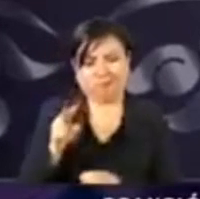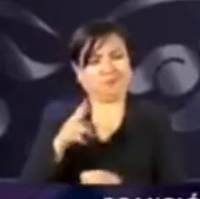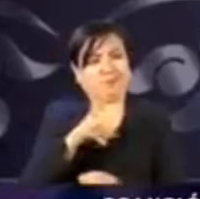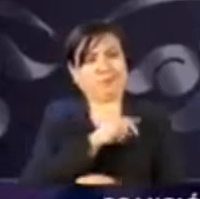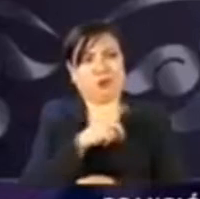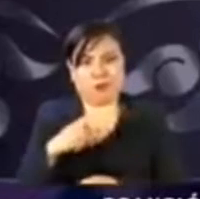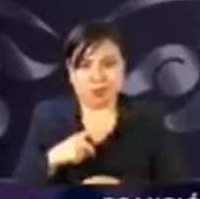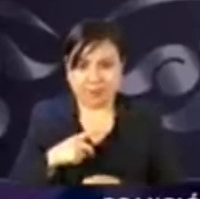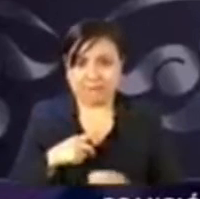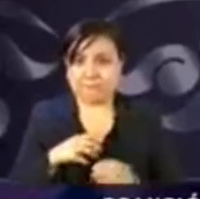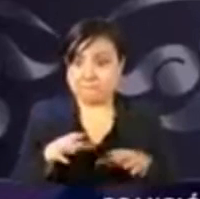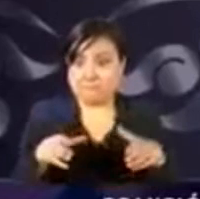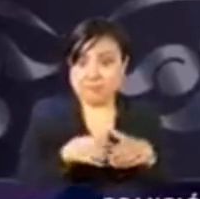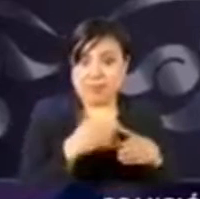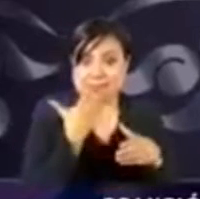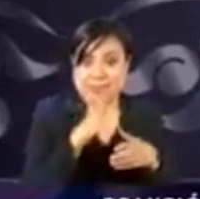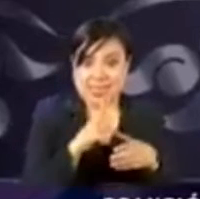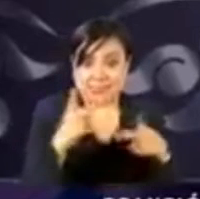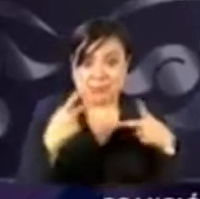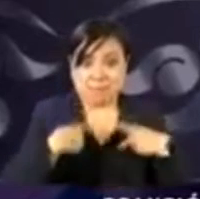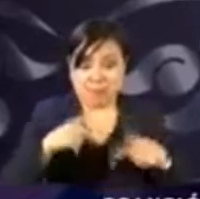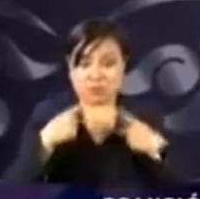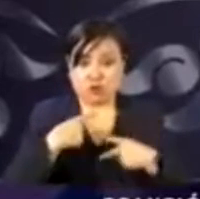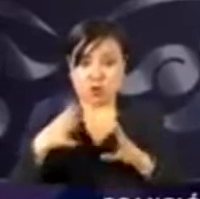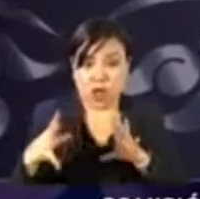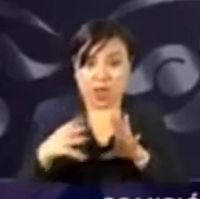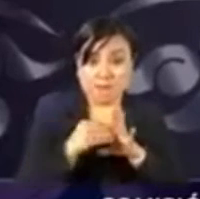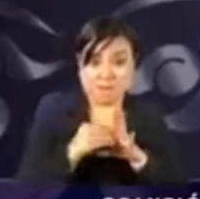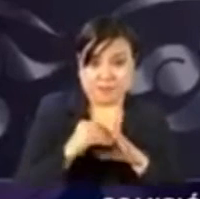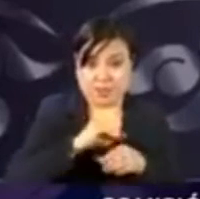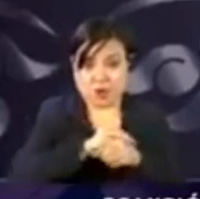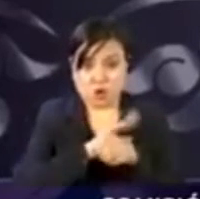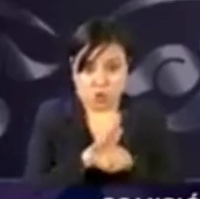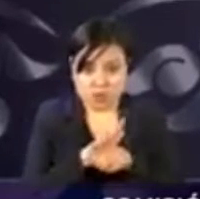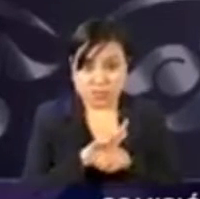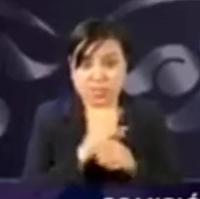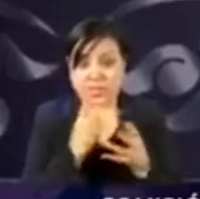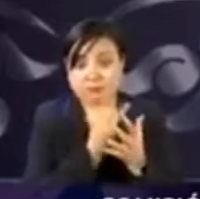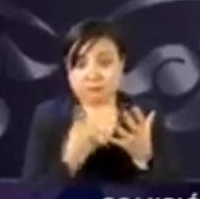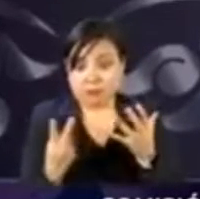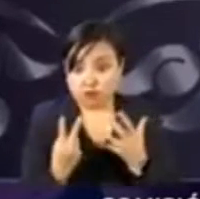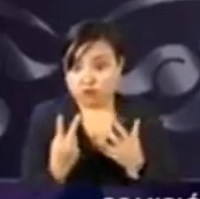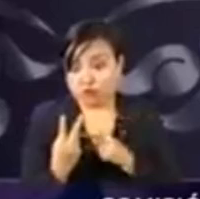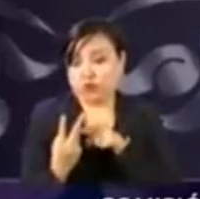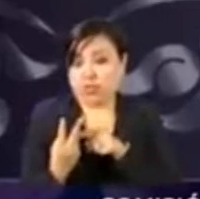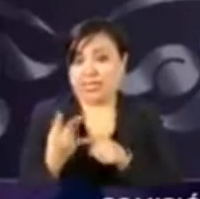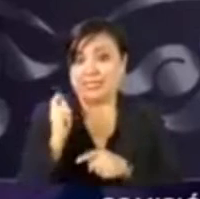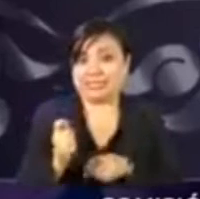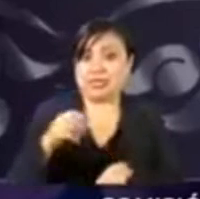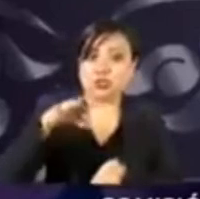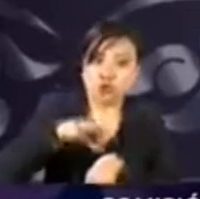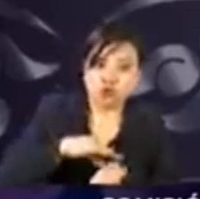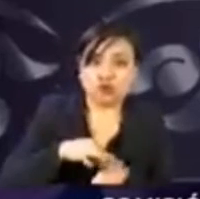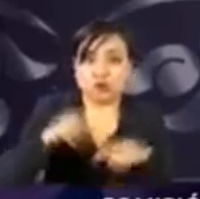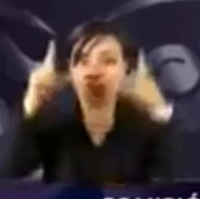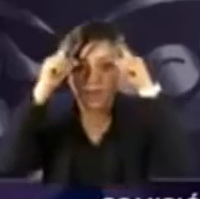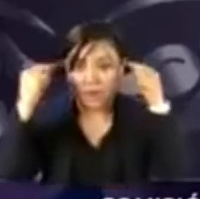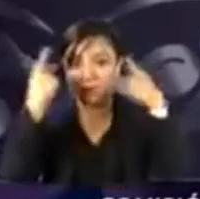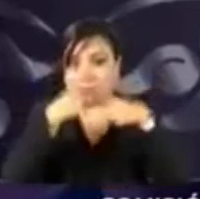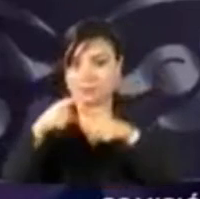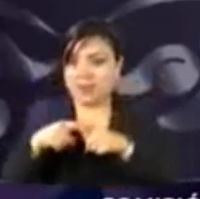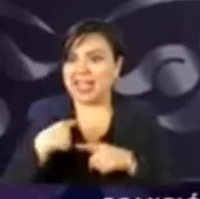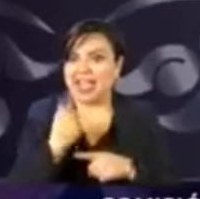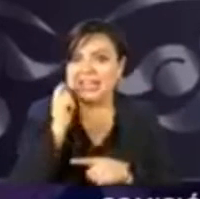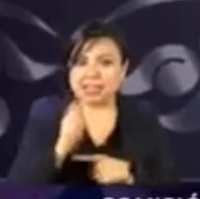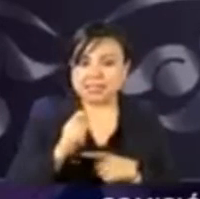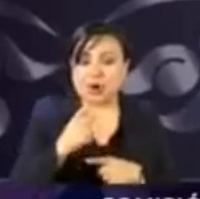2 de cada 10 infectados de COVID en México son o pertenecen al personal sanitario. Estamos hablando de que esto,